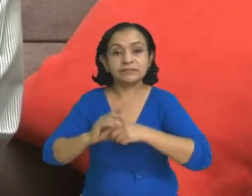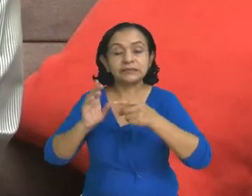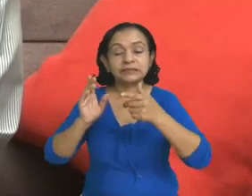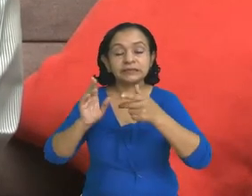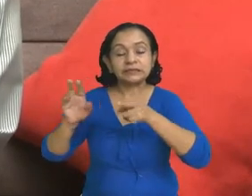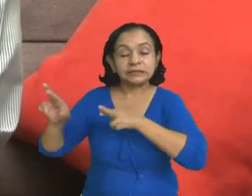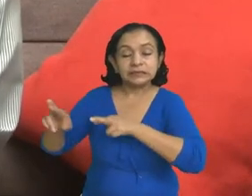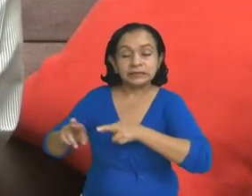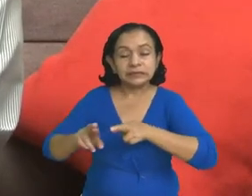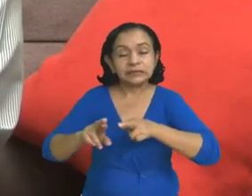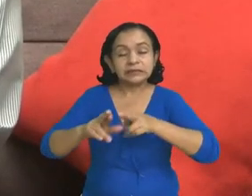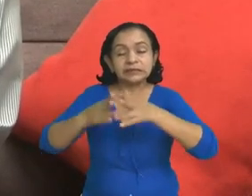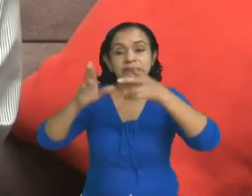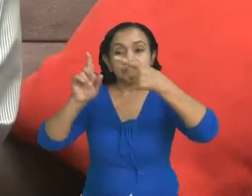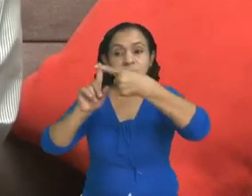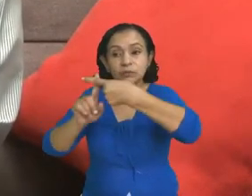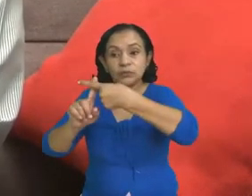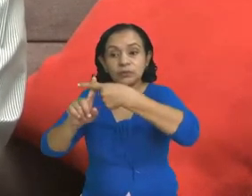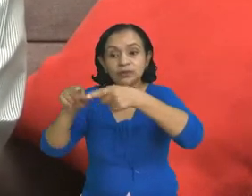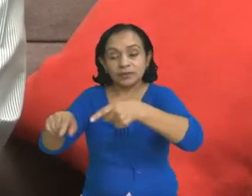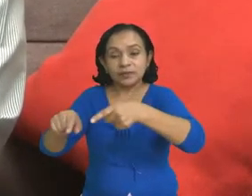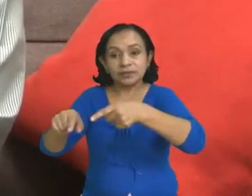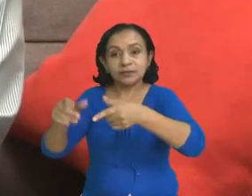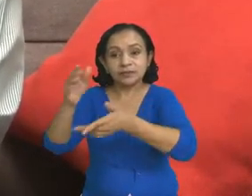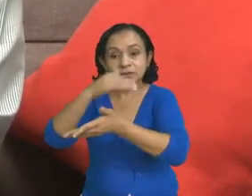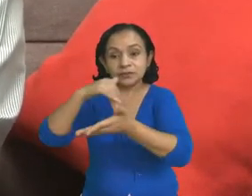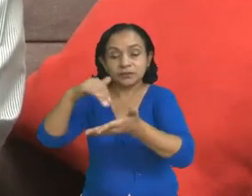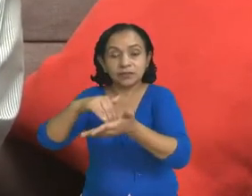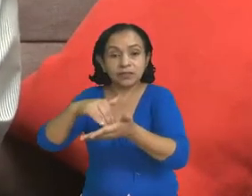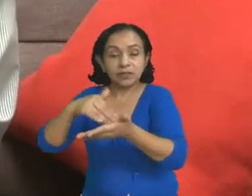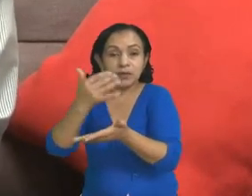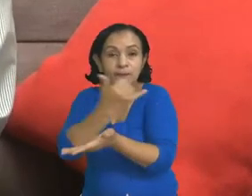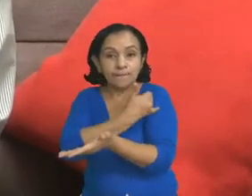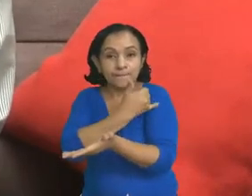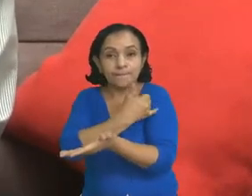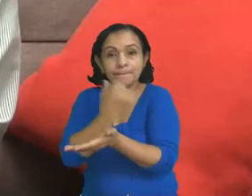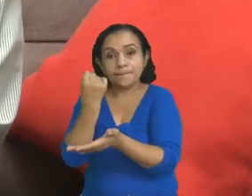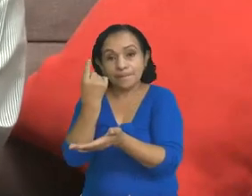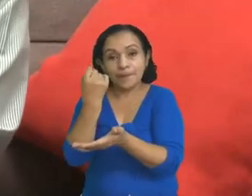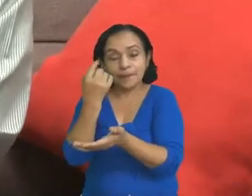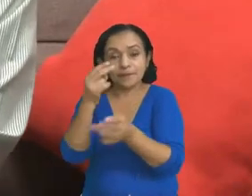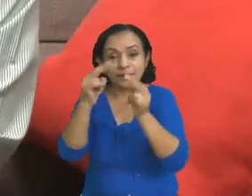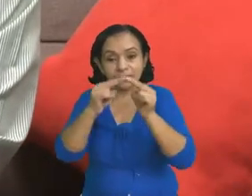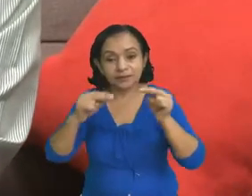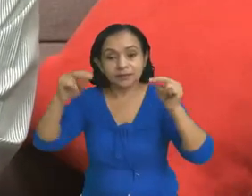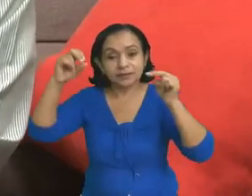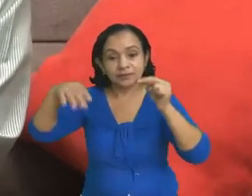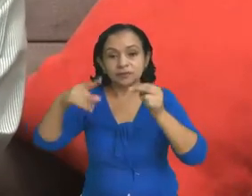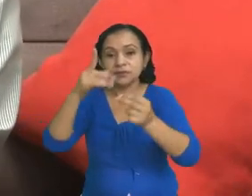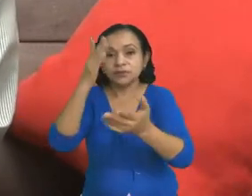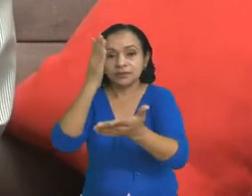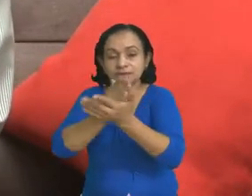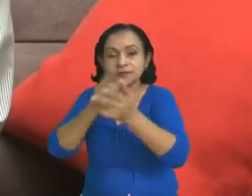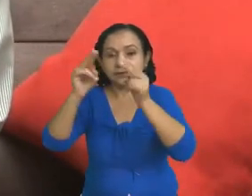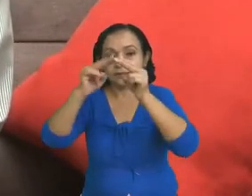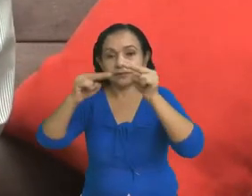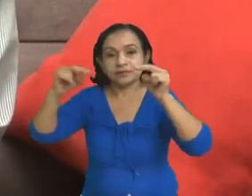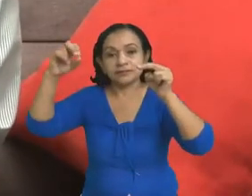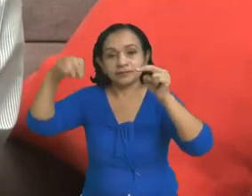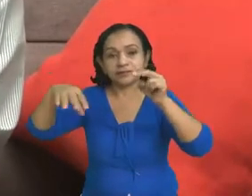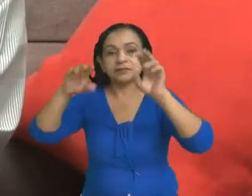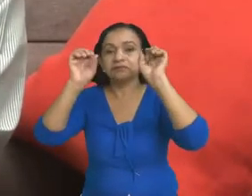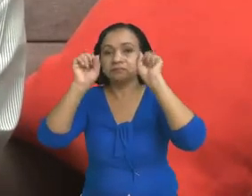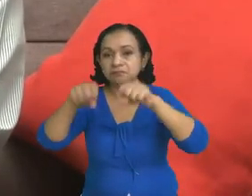Grande. Ahí había contemplado hacerse un hospital, no se había podido hacer porque falta energía eléctrica, pero ya una vez que esté la energía eléctrica, pues se podrá